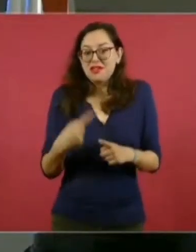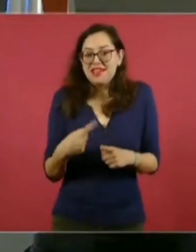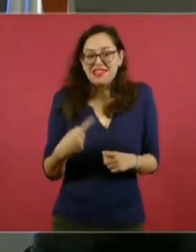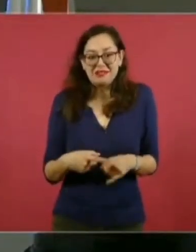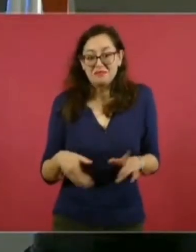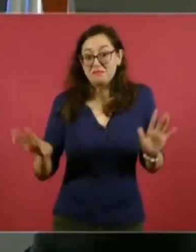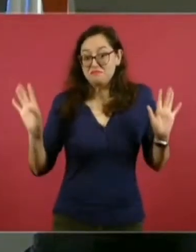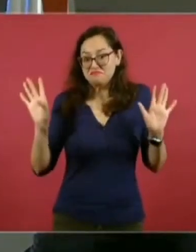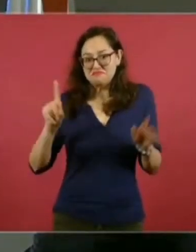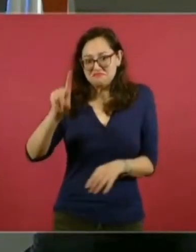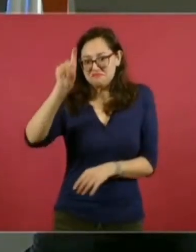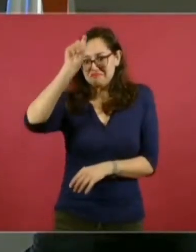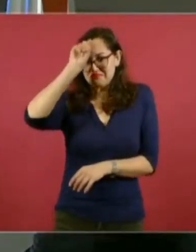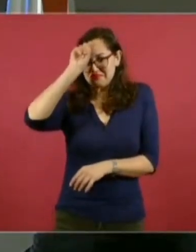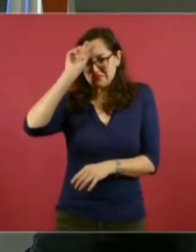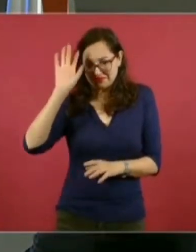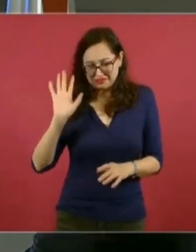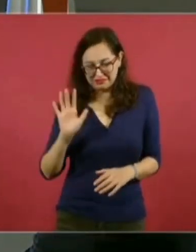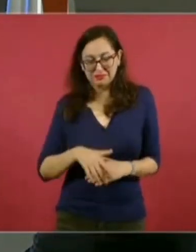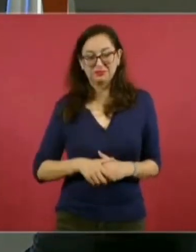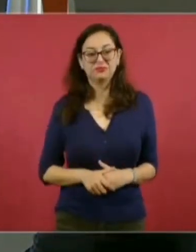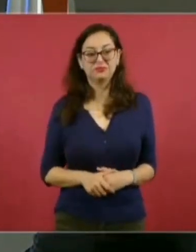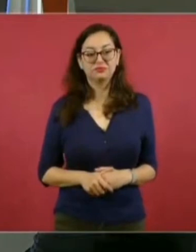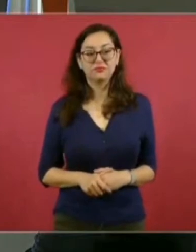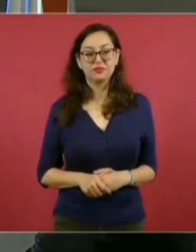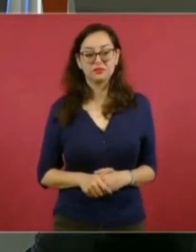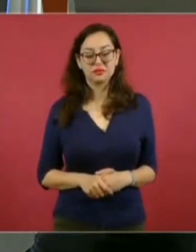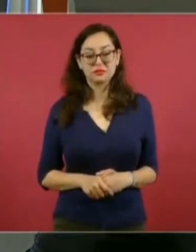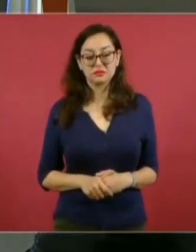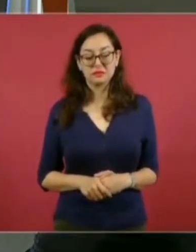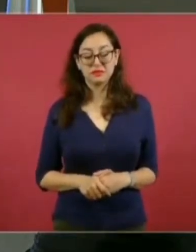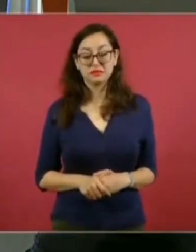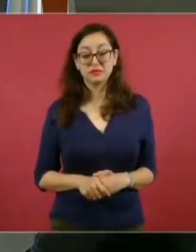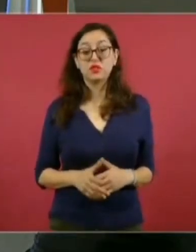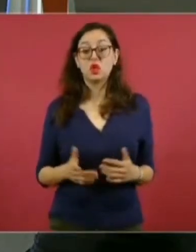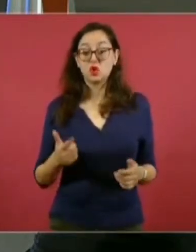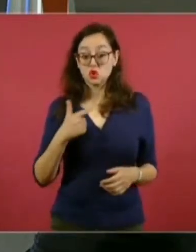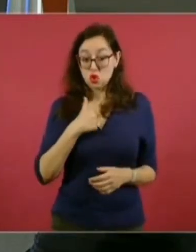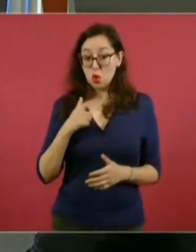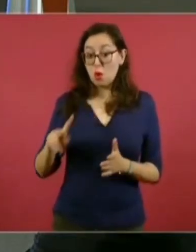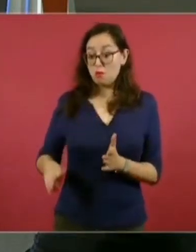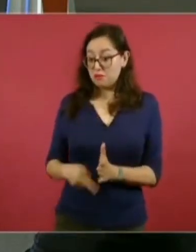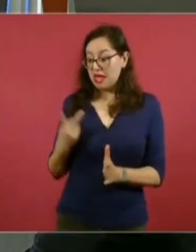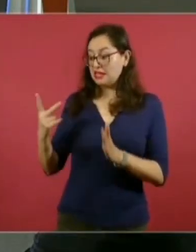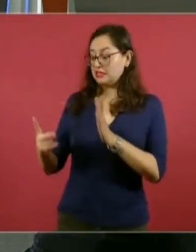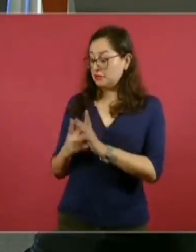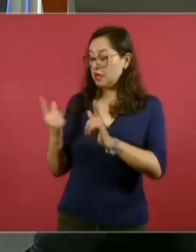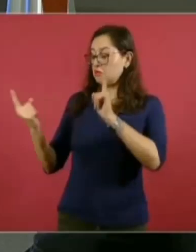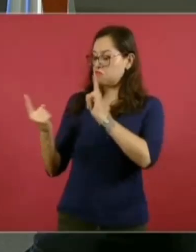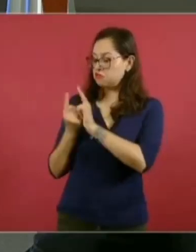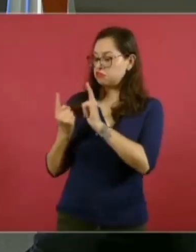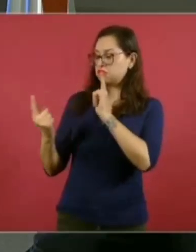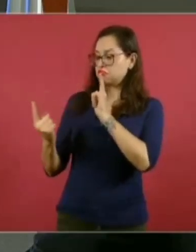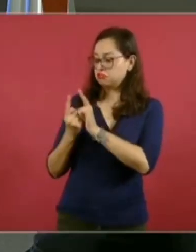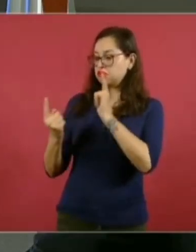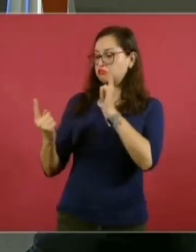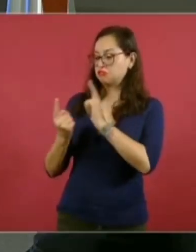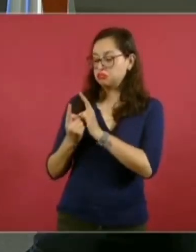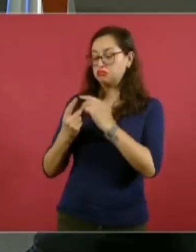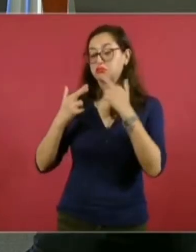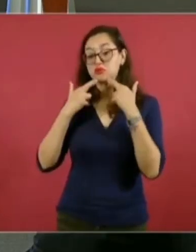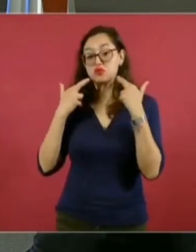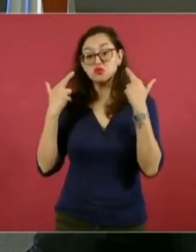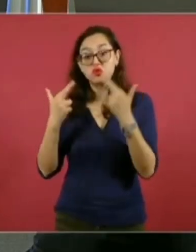comprobada? Con quien se sostuvieron varias reuniones a lo largo de 15